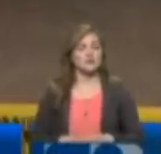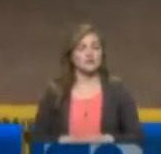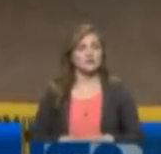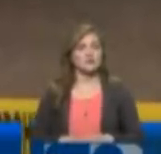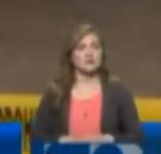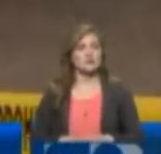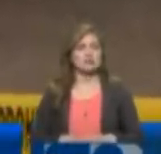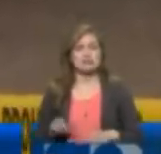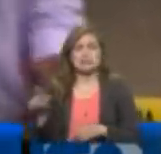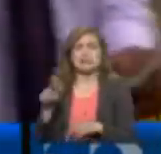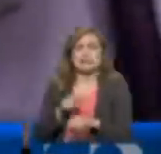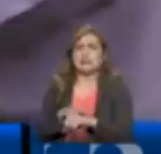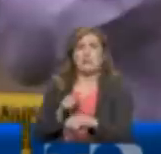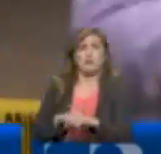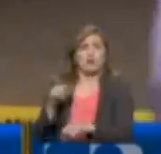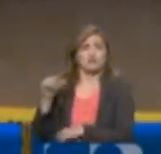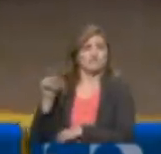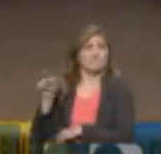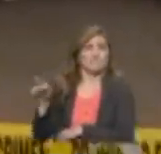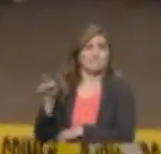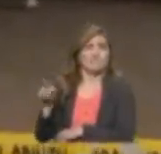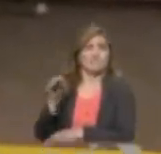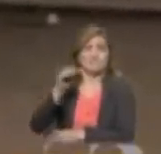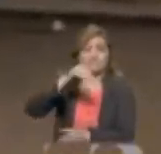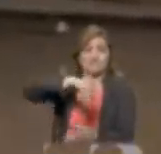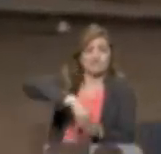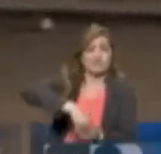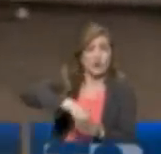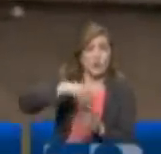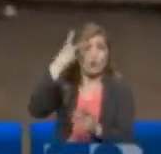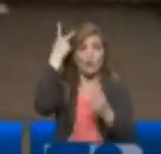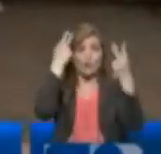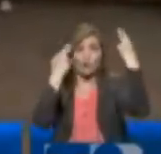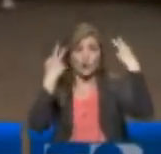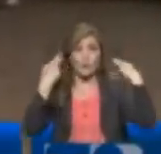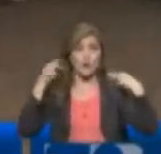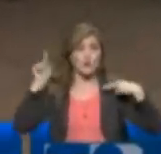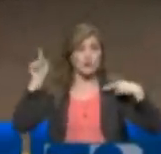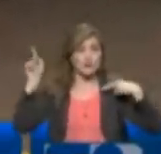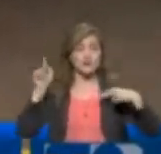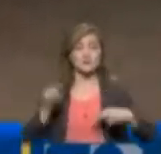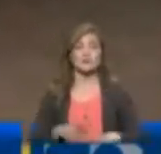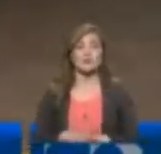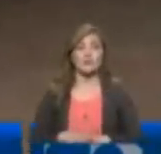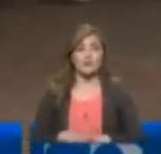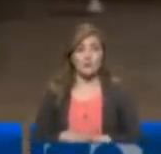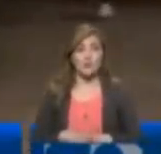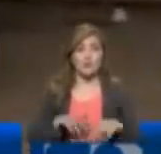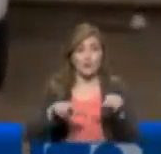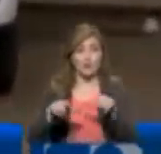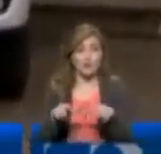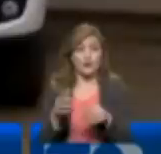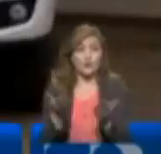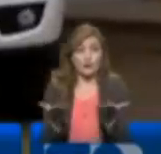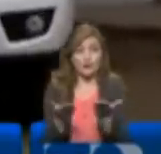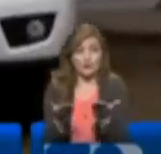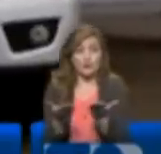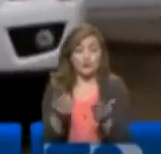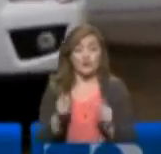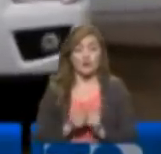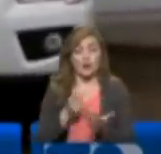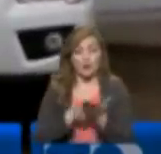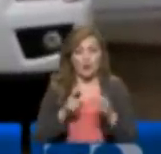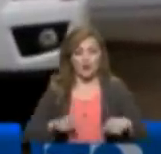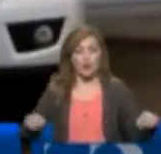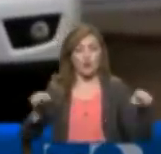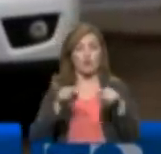hace pocos minutos aquí en la parte interna de la peluquería como lo pueden ver aquí ubicada justamente en la plazoleta de